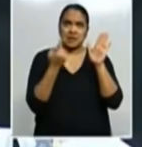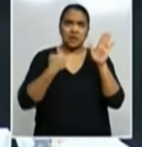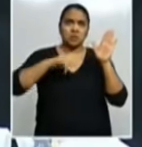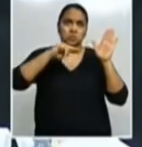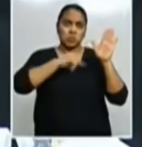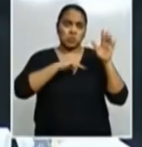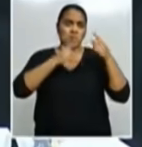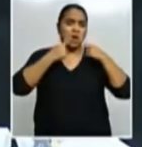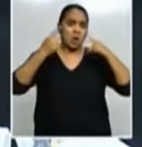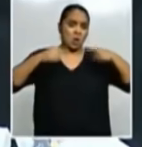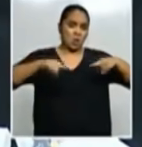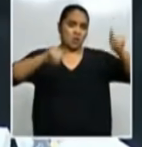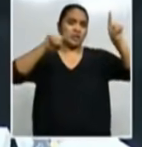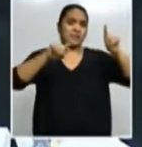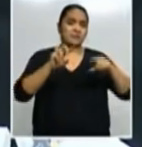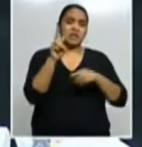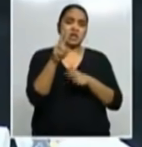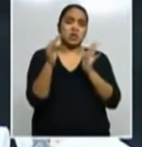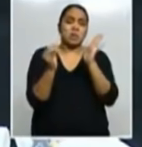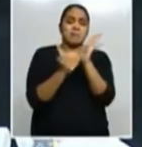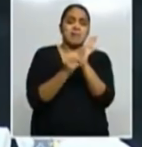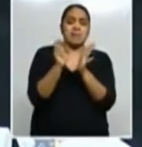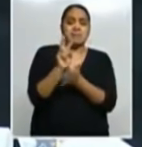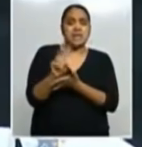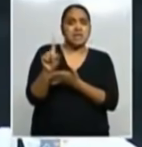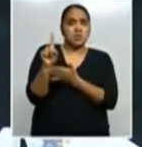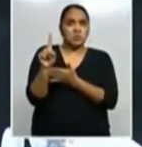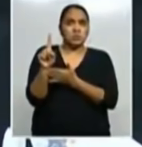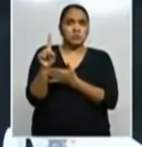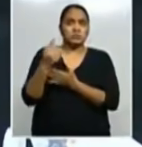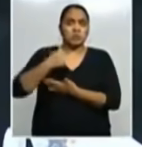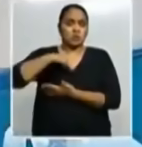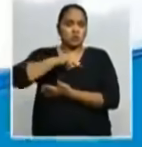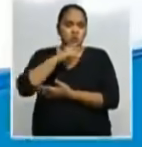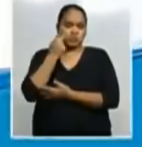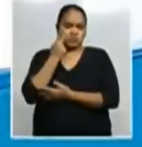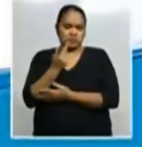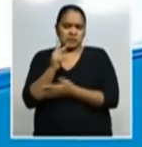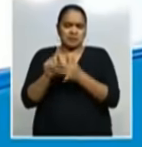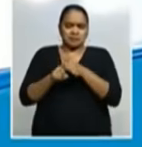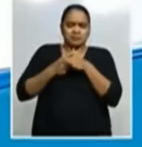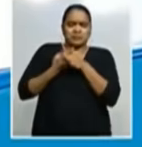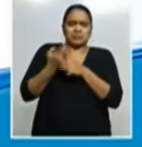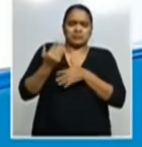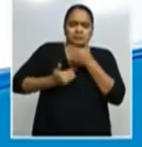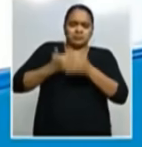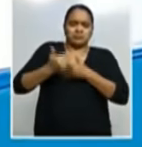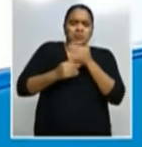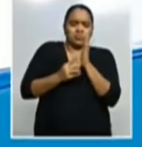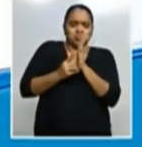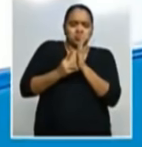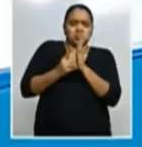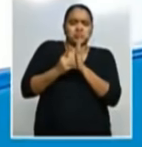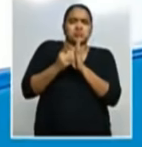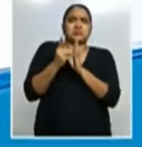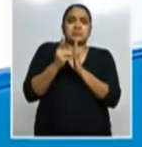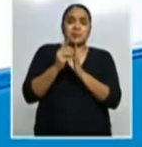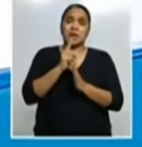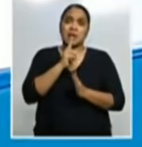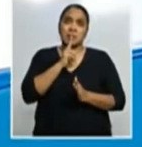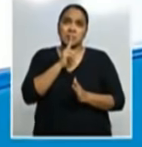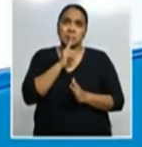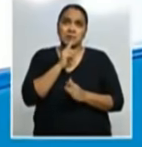Y que en el 2021 podemos empezar a ver una mayor recuperación. El otro